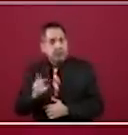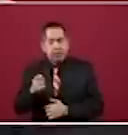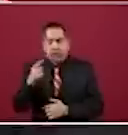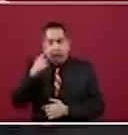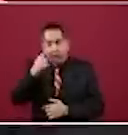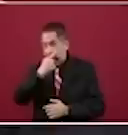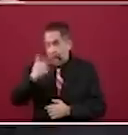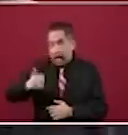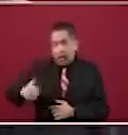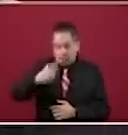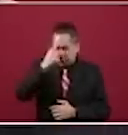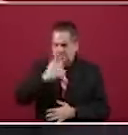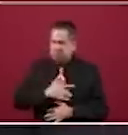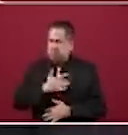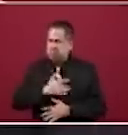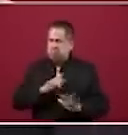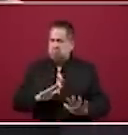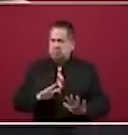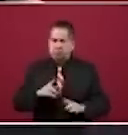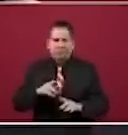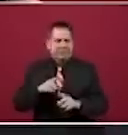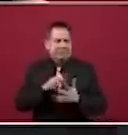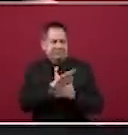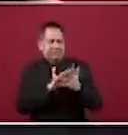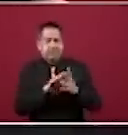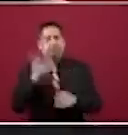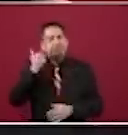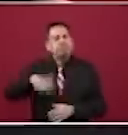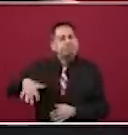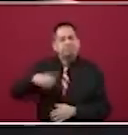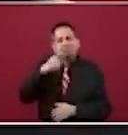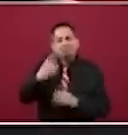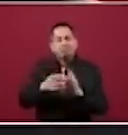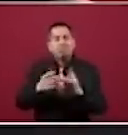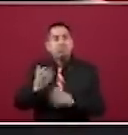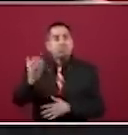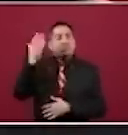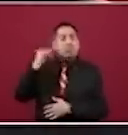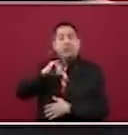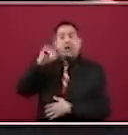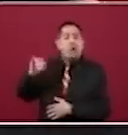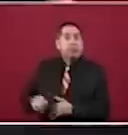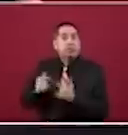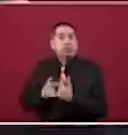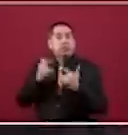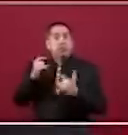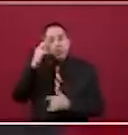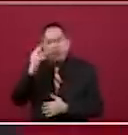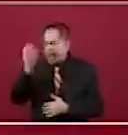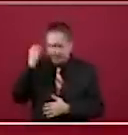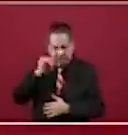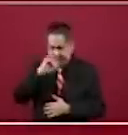consciente, está muy politizado. Yo les comentaba, nunca en la historia de México,